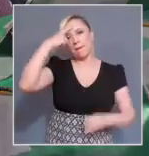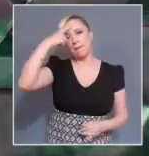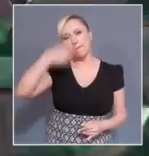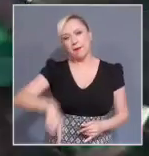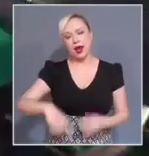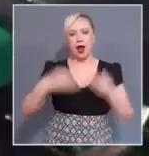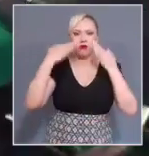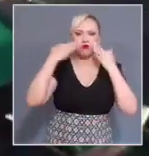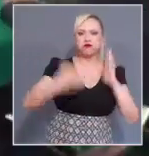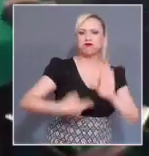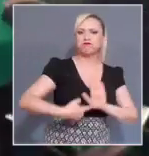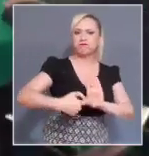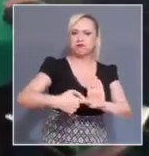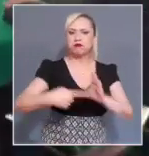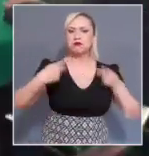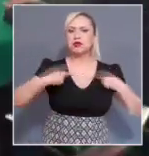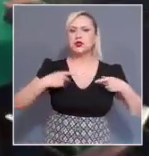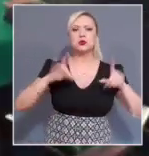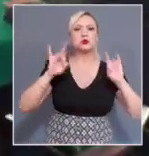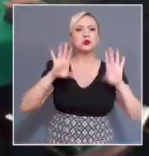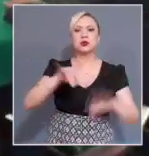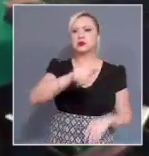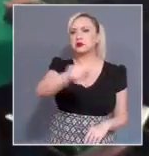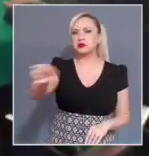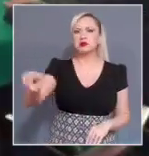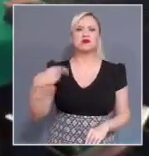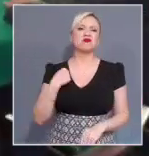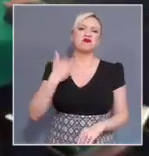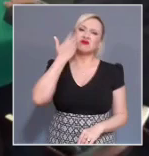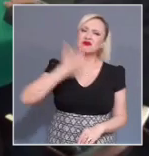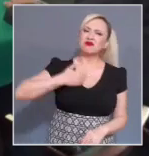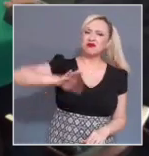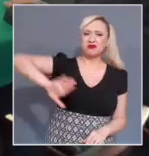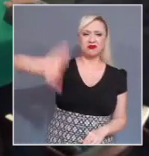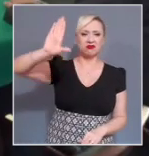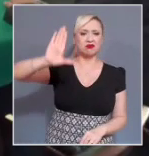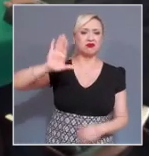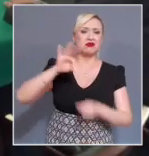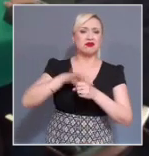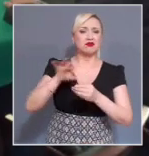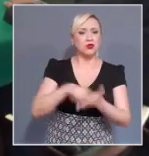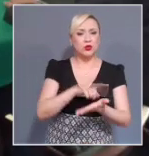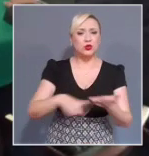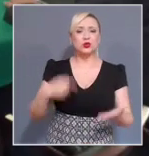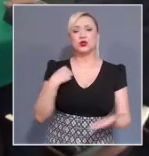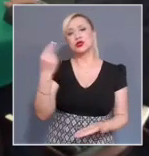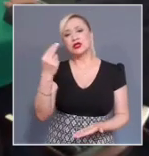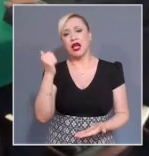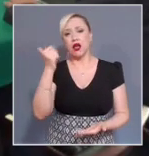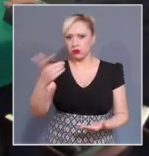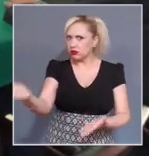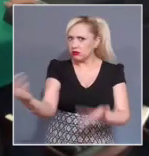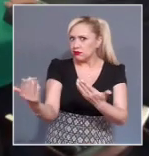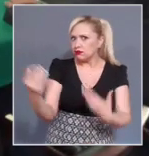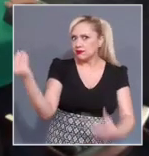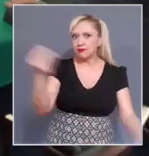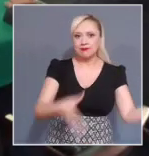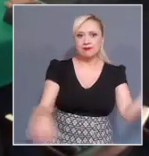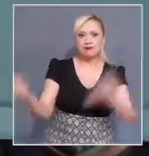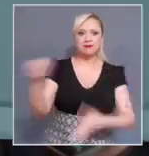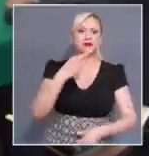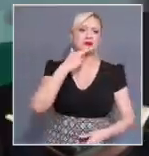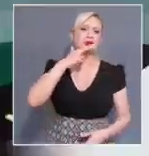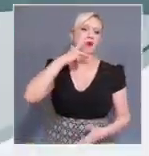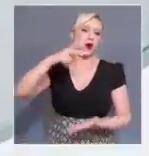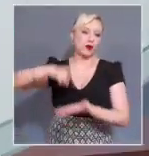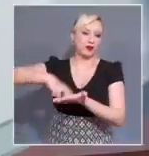demandas de las y los usuarios del sistema de justicia electoral. Para el canal del Poder Judicial de la Federación, Rosy García.